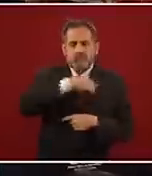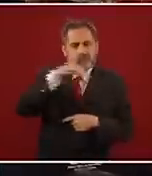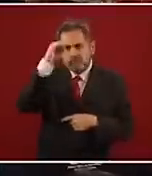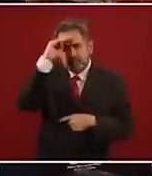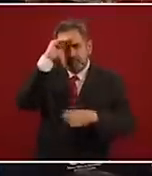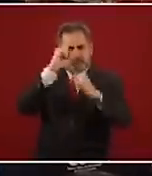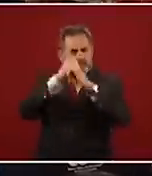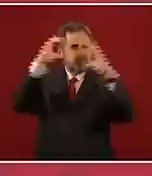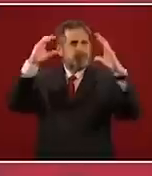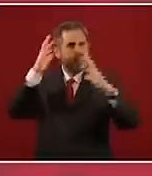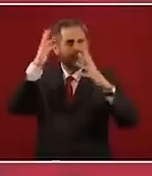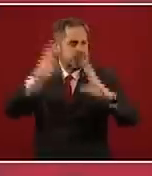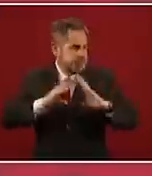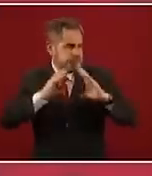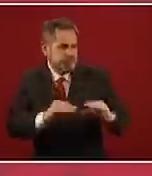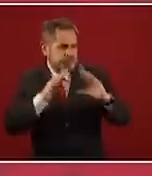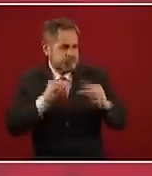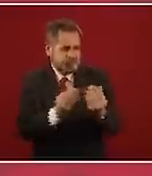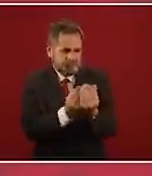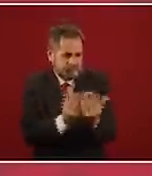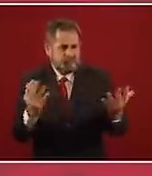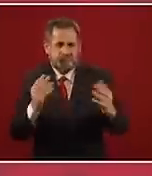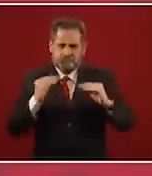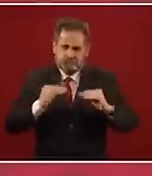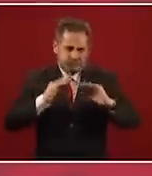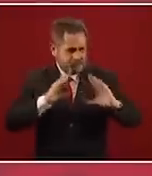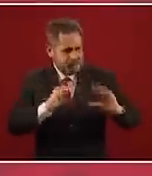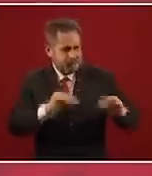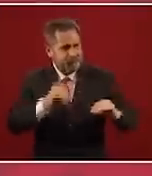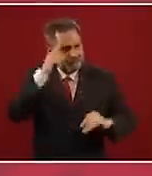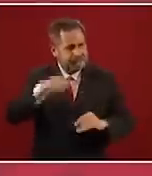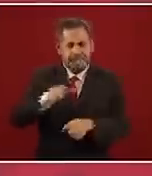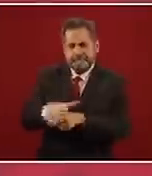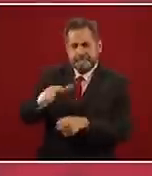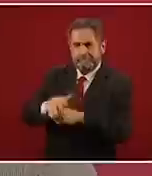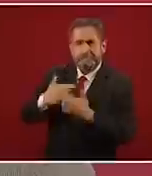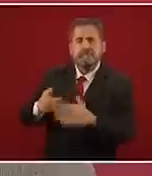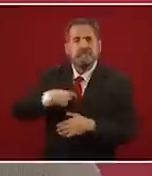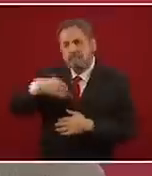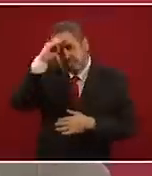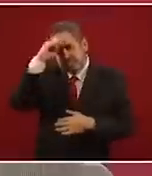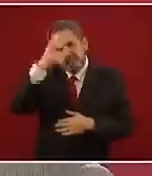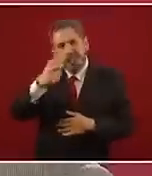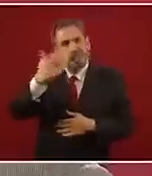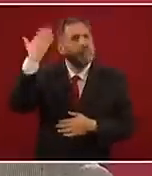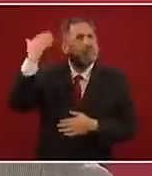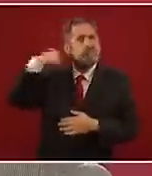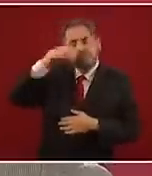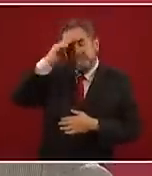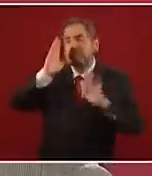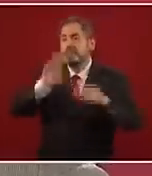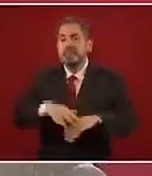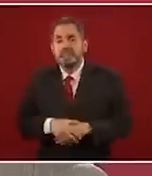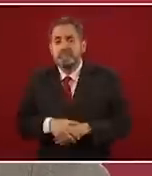en la planeación y el desarrollo de los recursos humanos o de los profesionales de la salud. En lugar